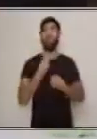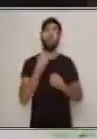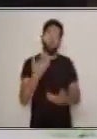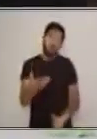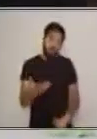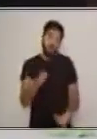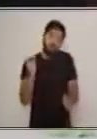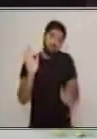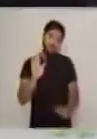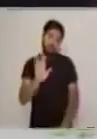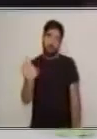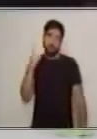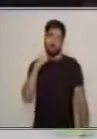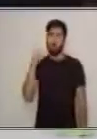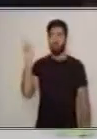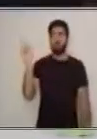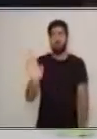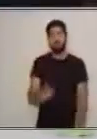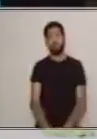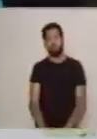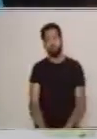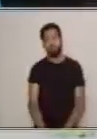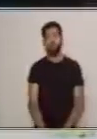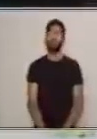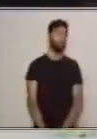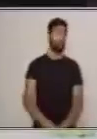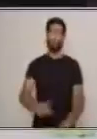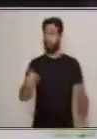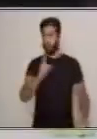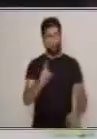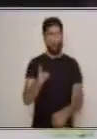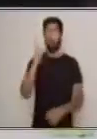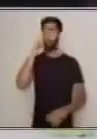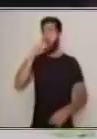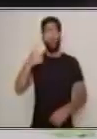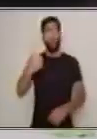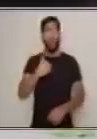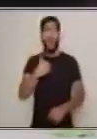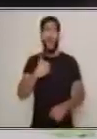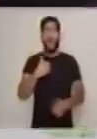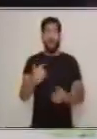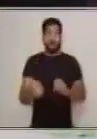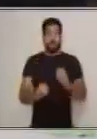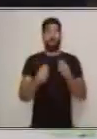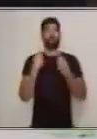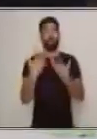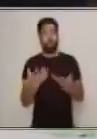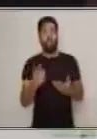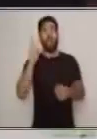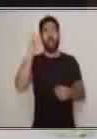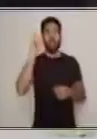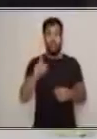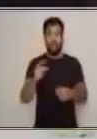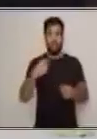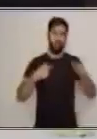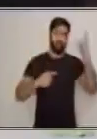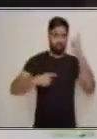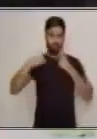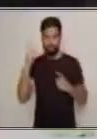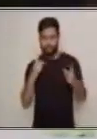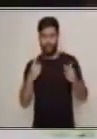y aquí está la postura. No, eso no tiene emotividad. Entonces tiene que tener